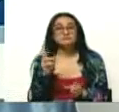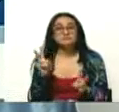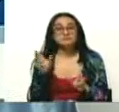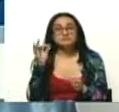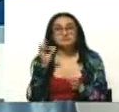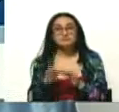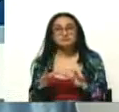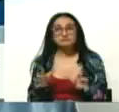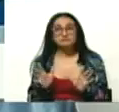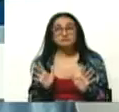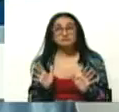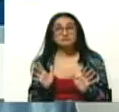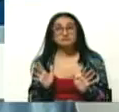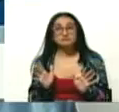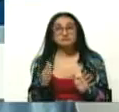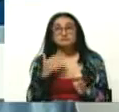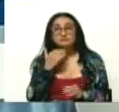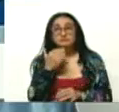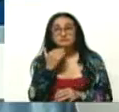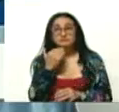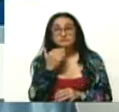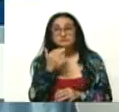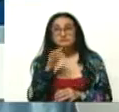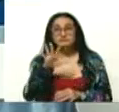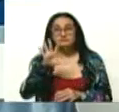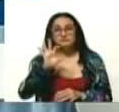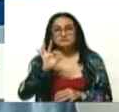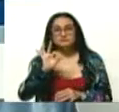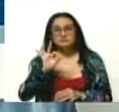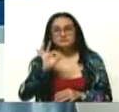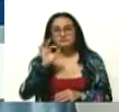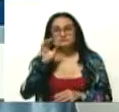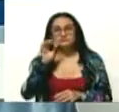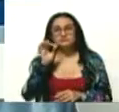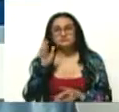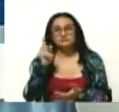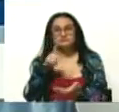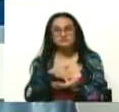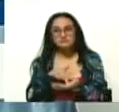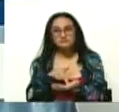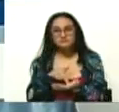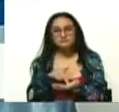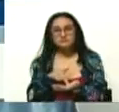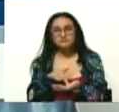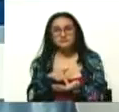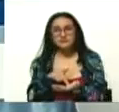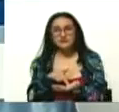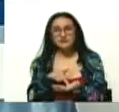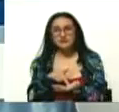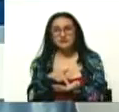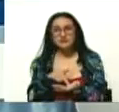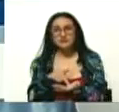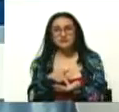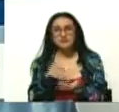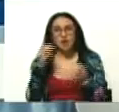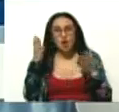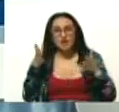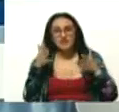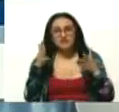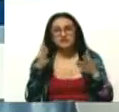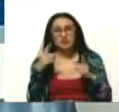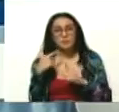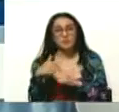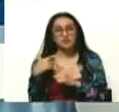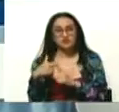las aproximadamente 50 circulares que hemos producido para que haya una orientación